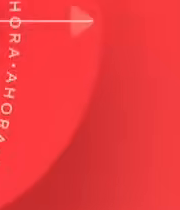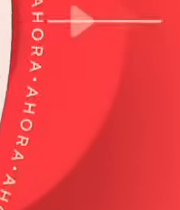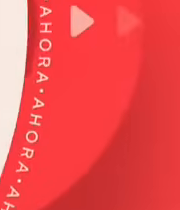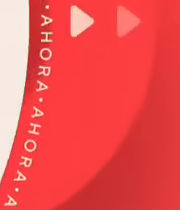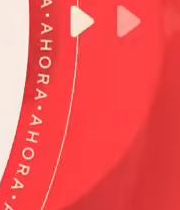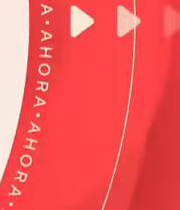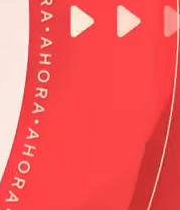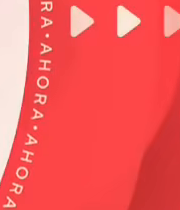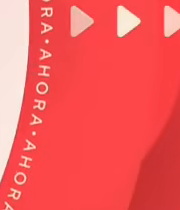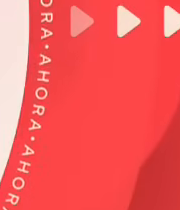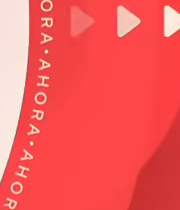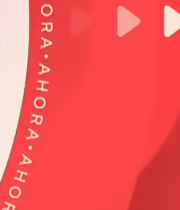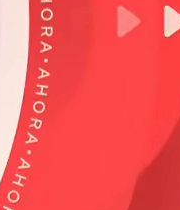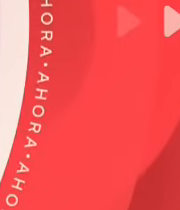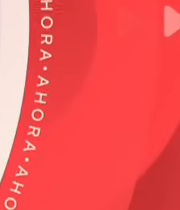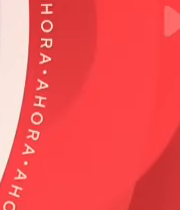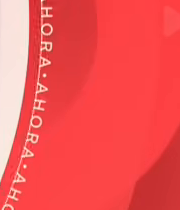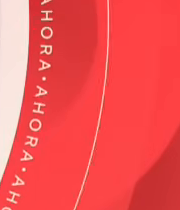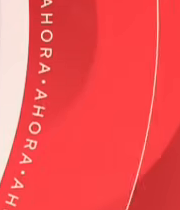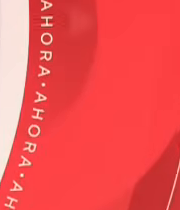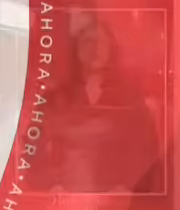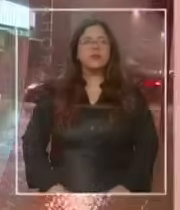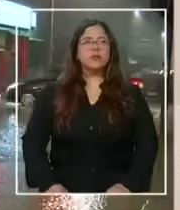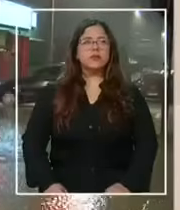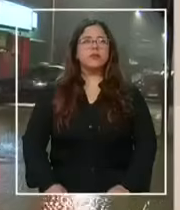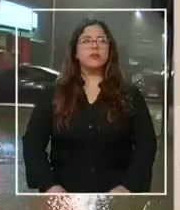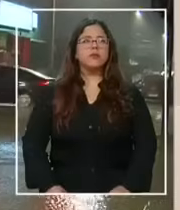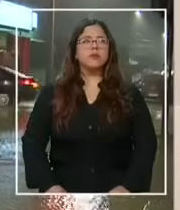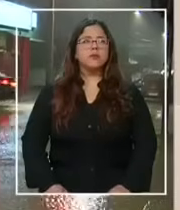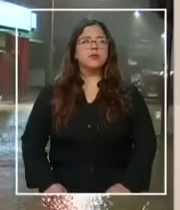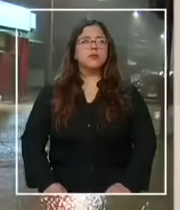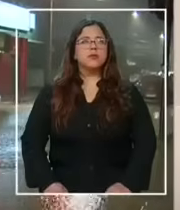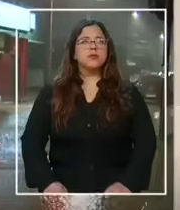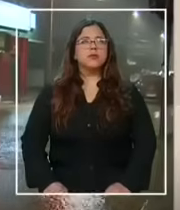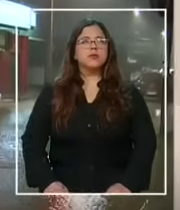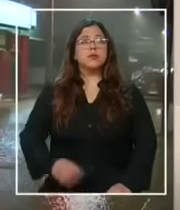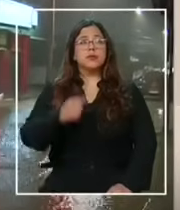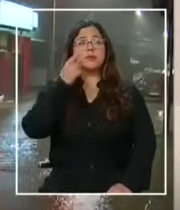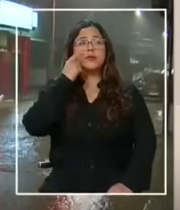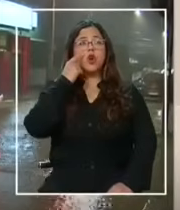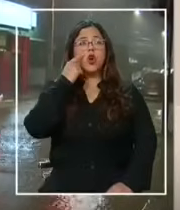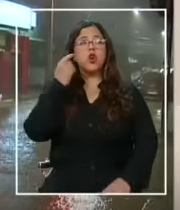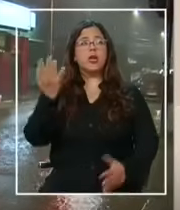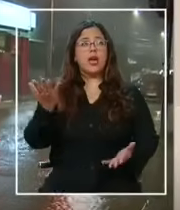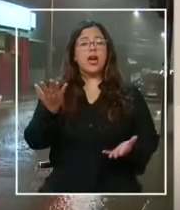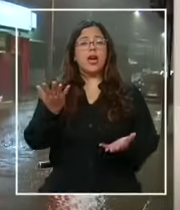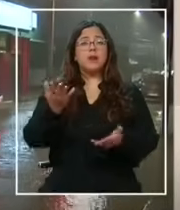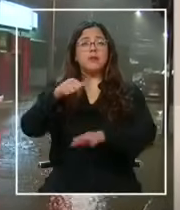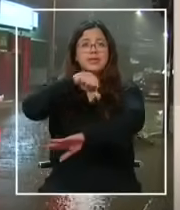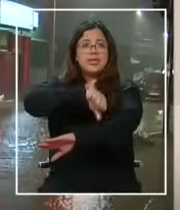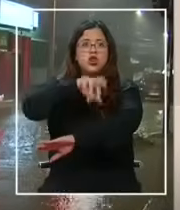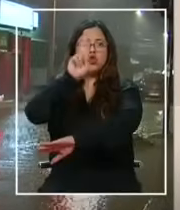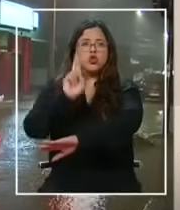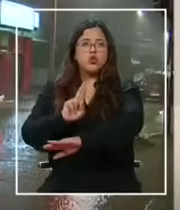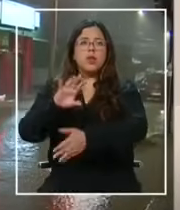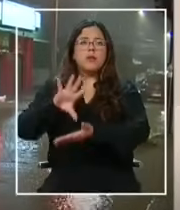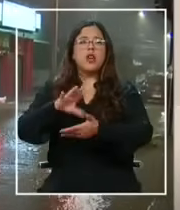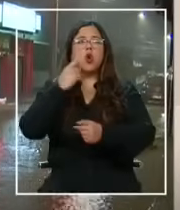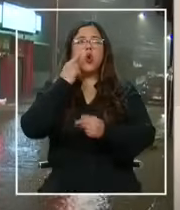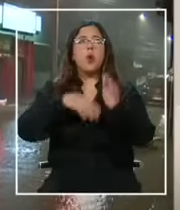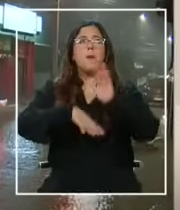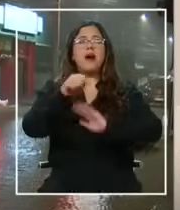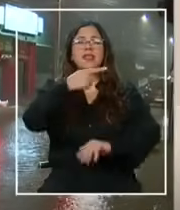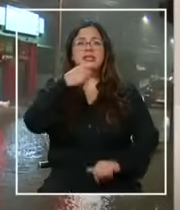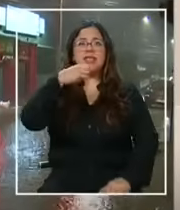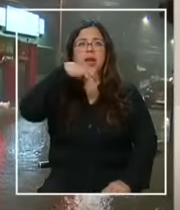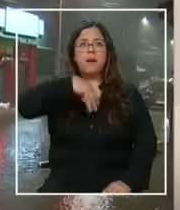muerte ahora Bueno ahí estamos desplegados en toda la zona centro sur de nuestro país fíjese que más de